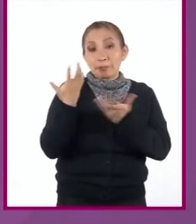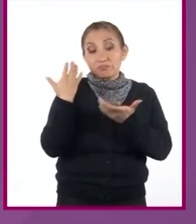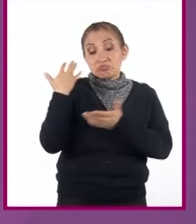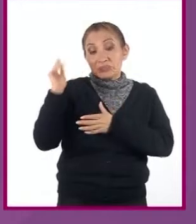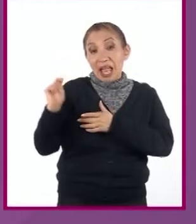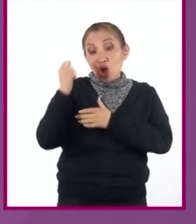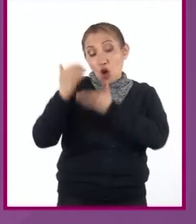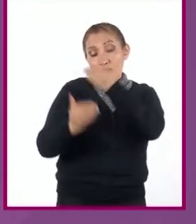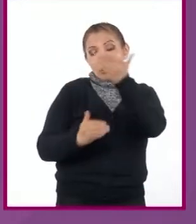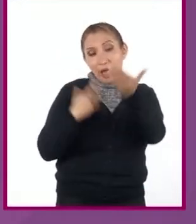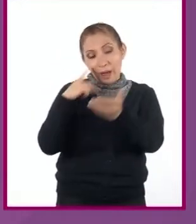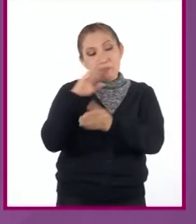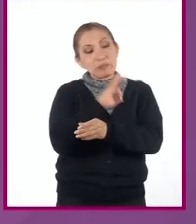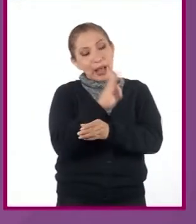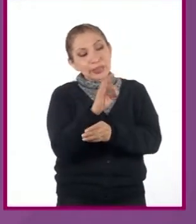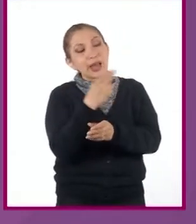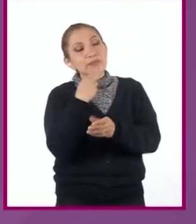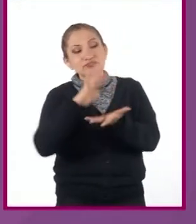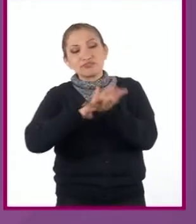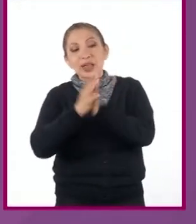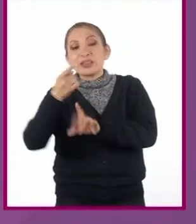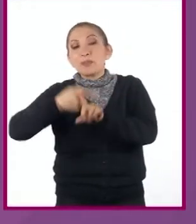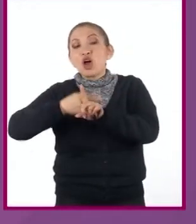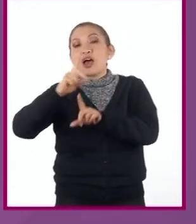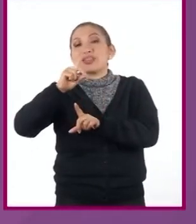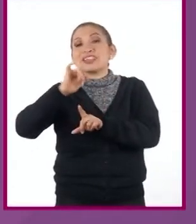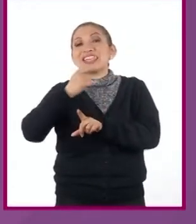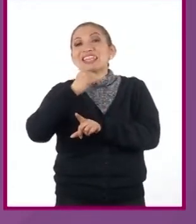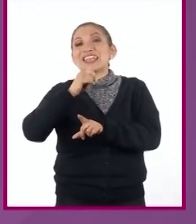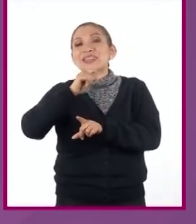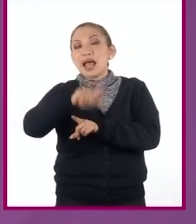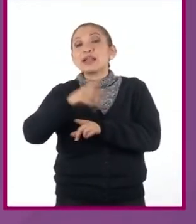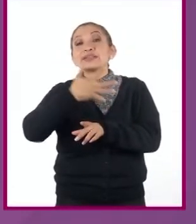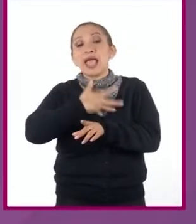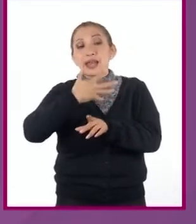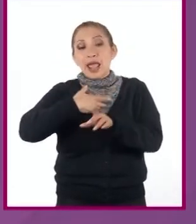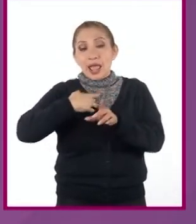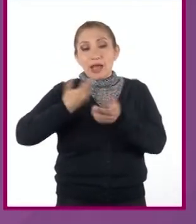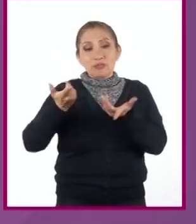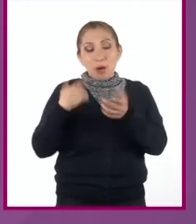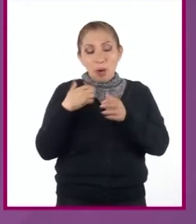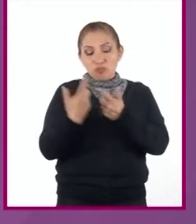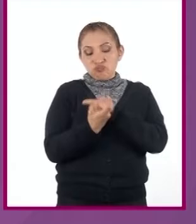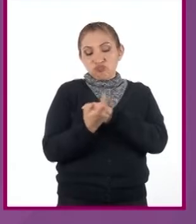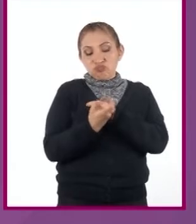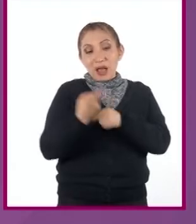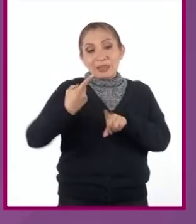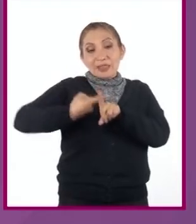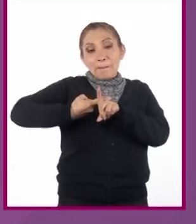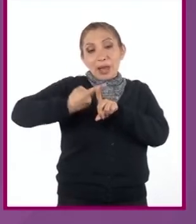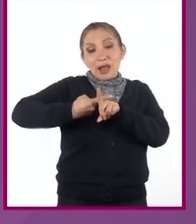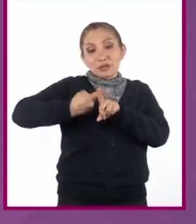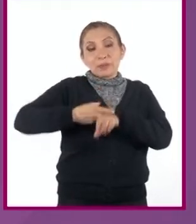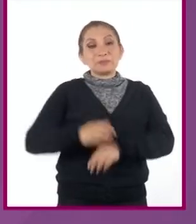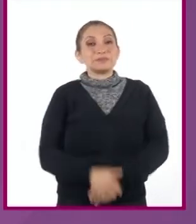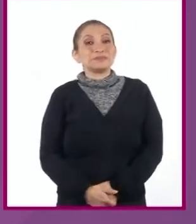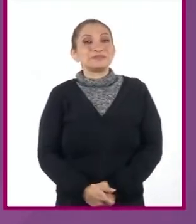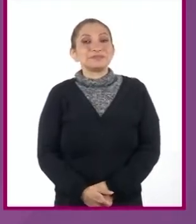adelantos tecnológicos han hecho posible crear el termómetro digital, que contiene un sensor electrónico de temperatura.